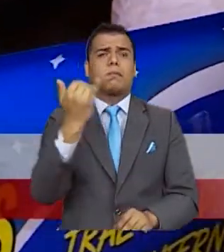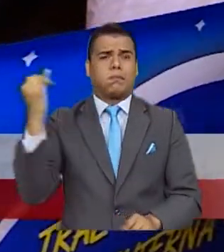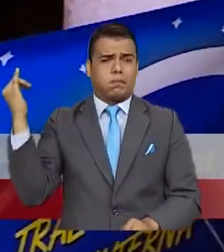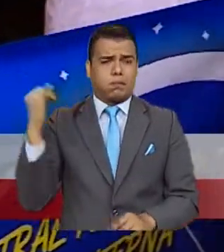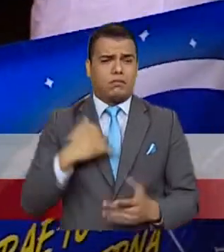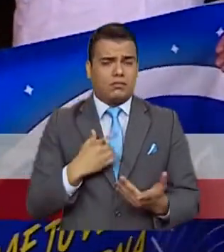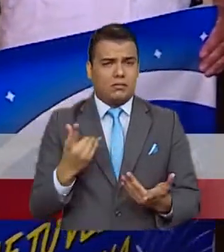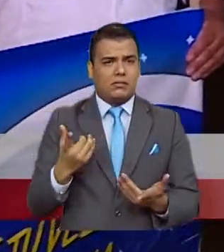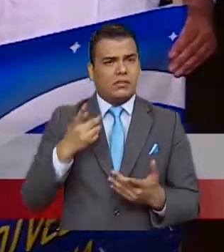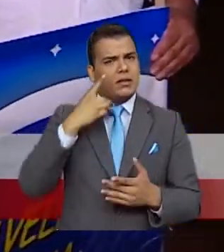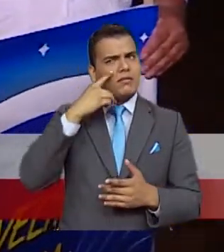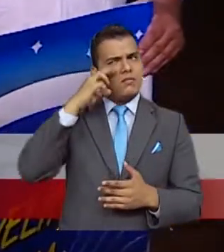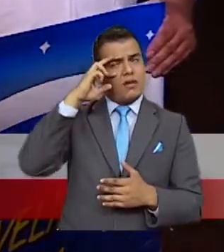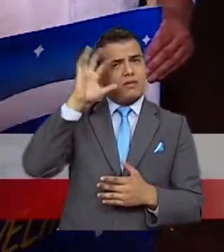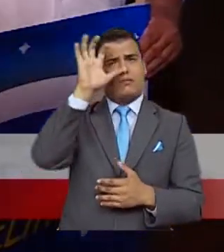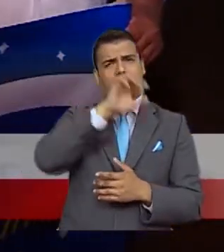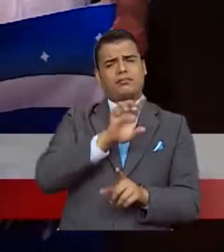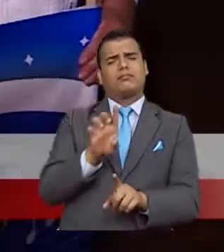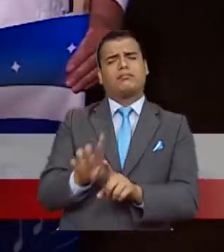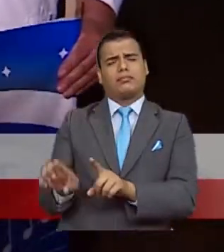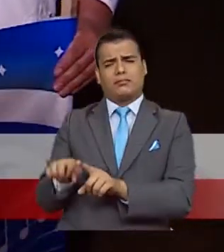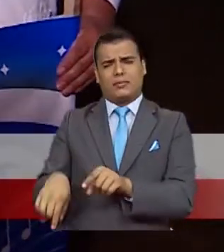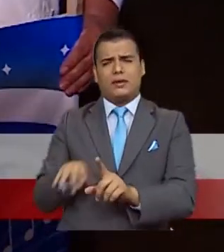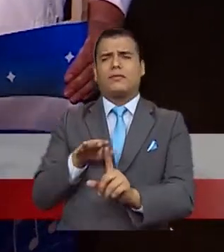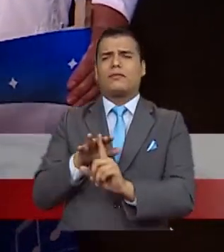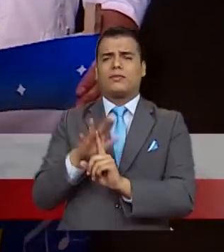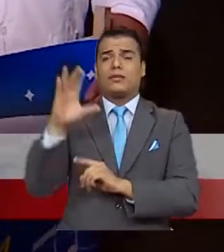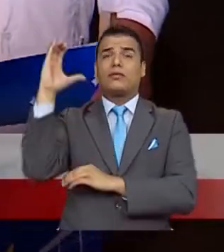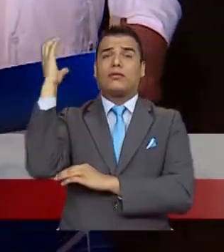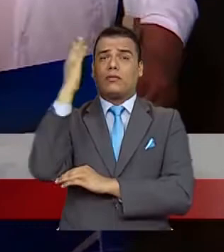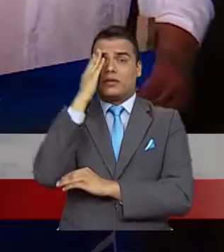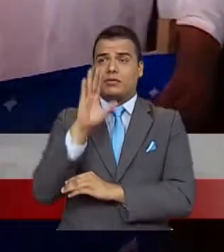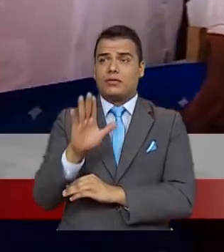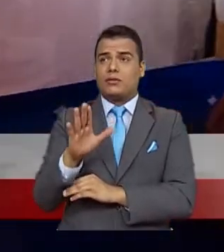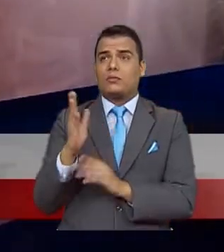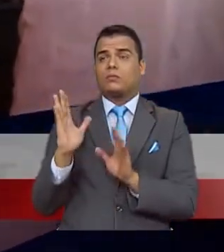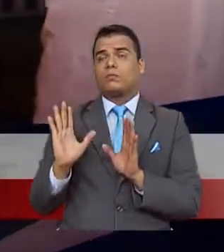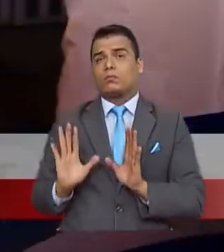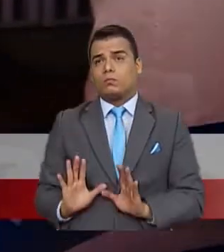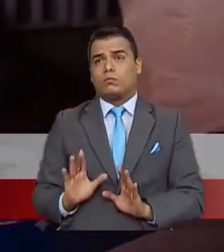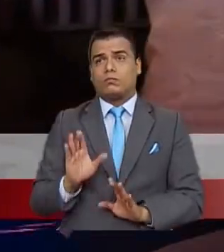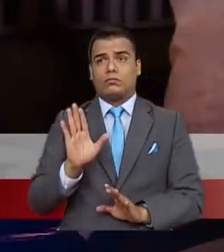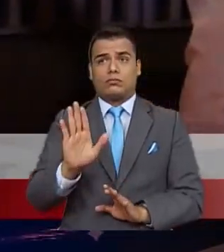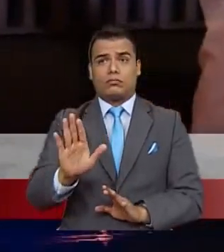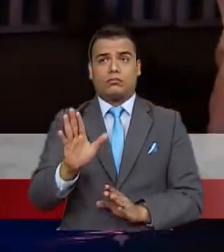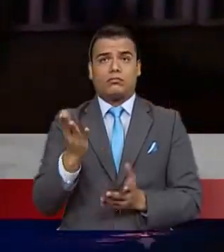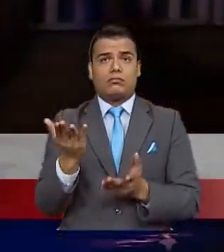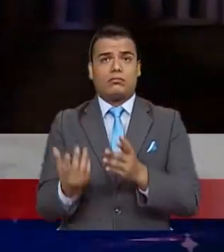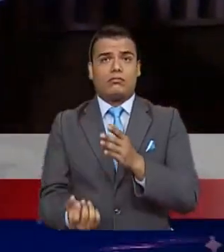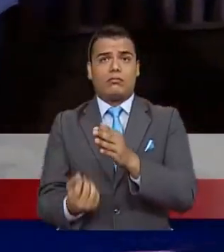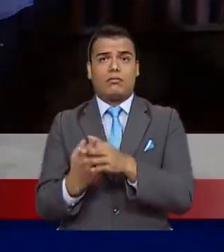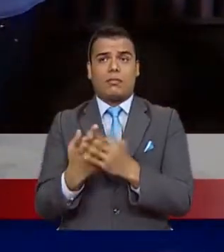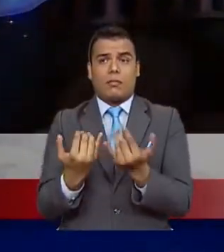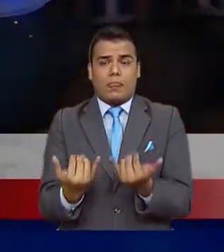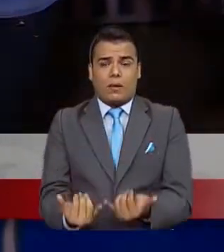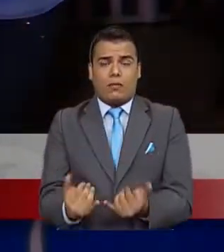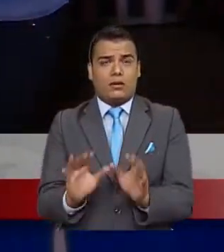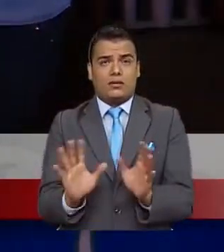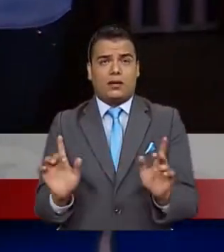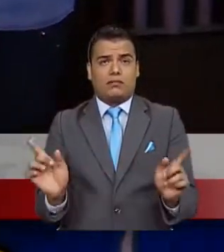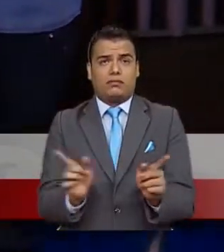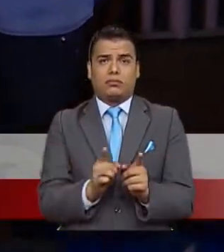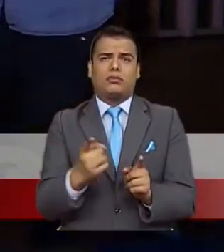formas de fraude evidentes aquí en Colombia, que no viene solamente de ahora, sino de hace muchos